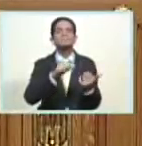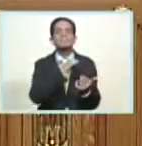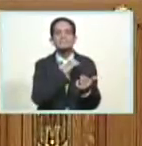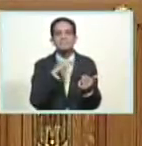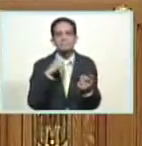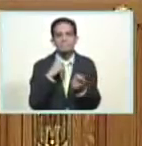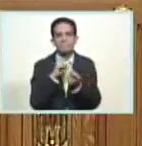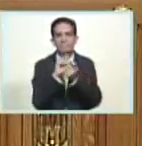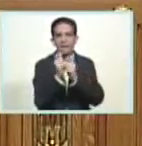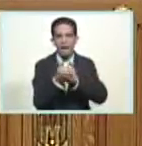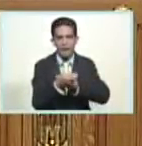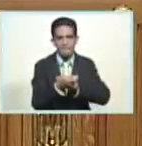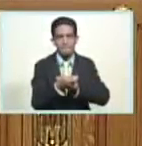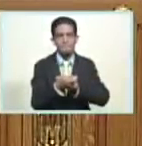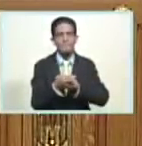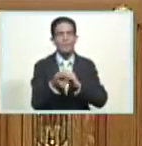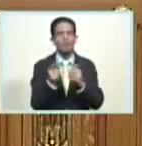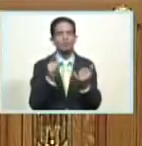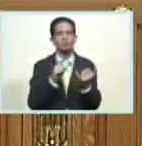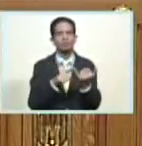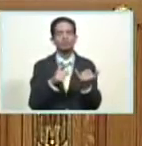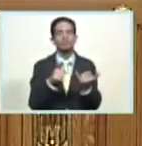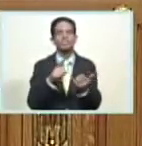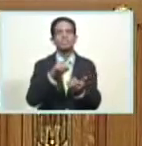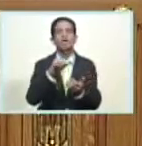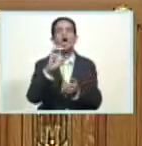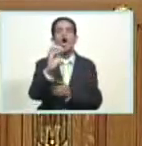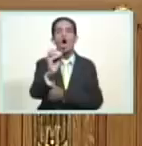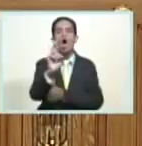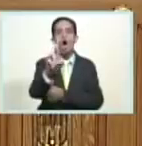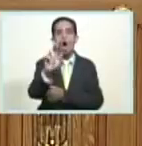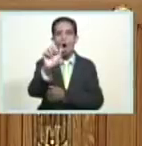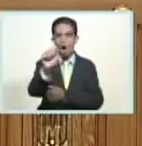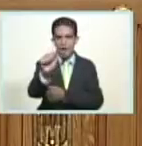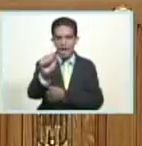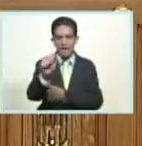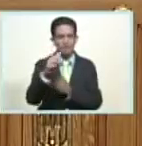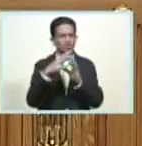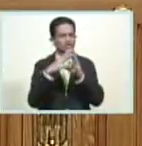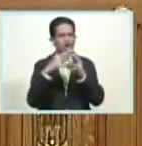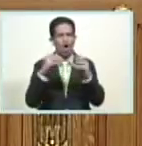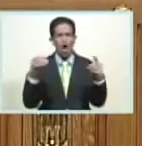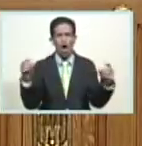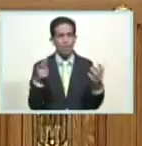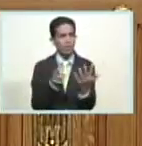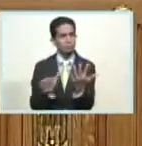Cambio, al Movimiento Evangélico Ora, no se me olvida ningún otro, a todos.